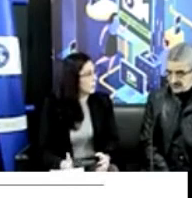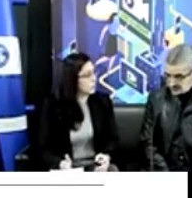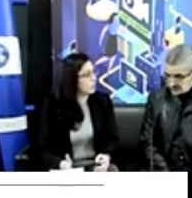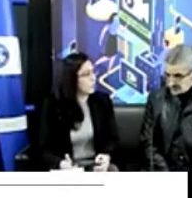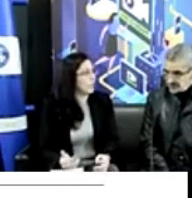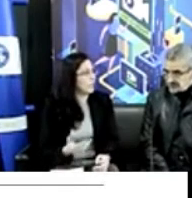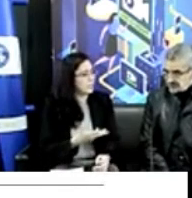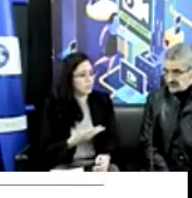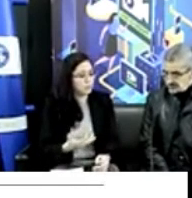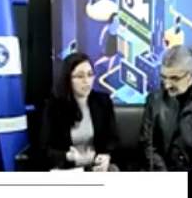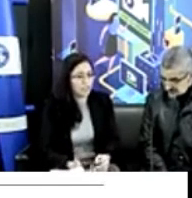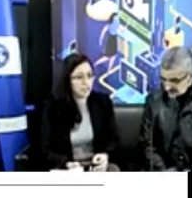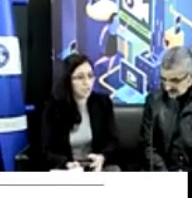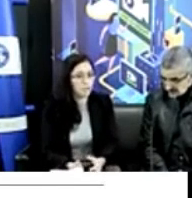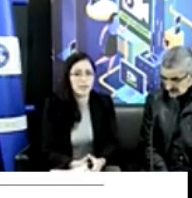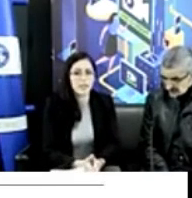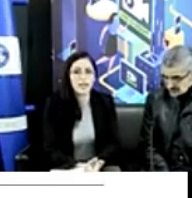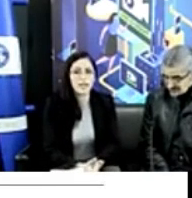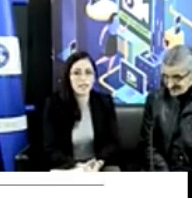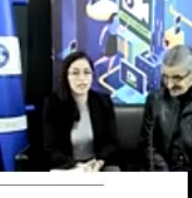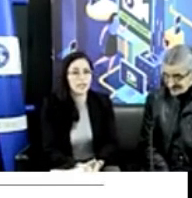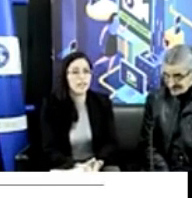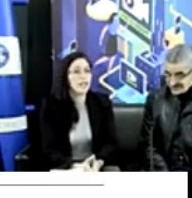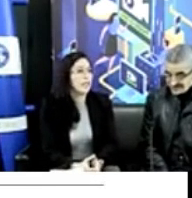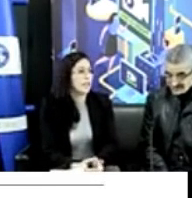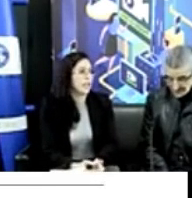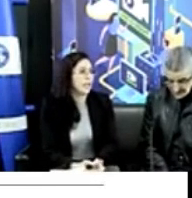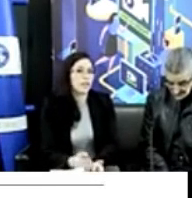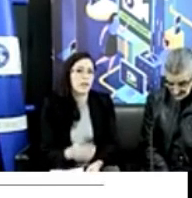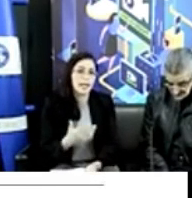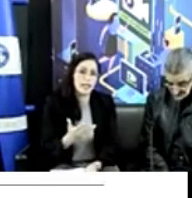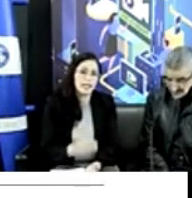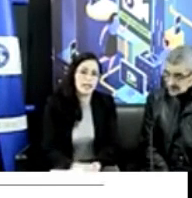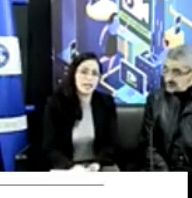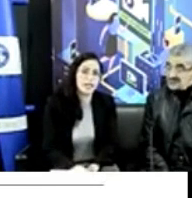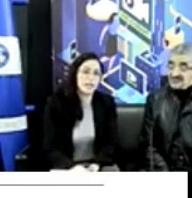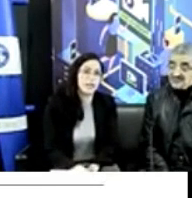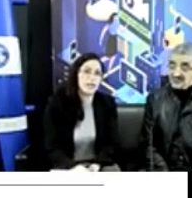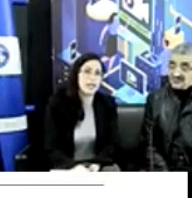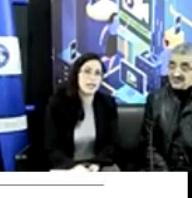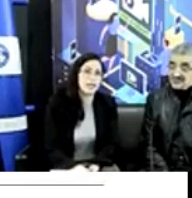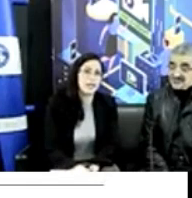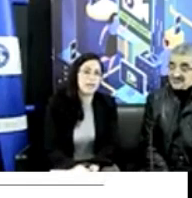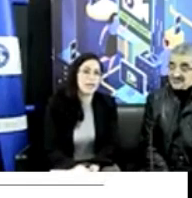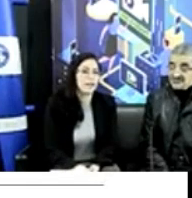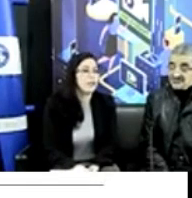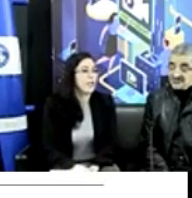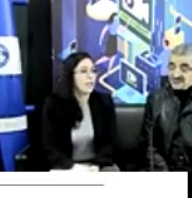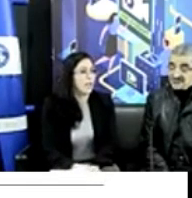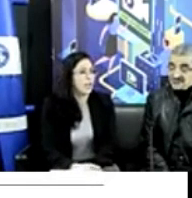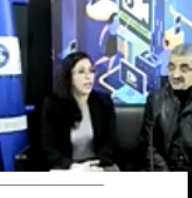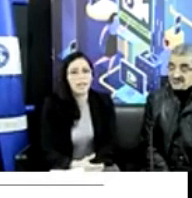bajo costo, que el Instituto para la Atención y Prevención de las Adicciones tiene a su alcance a todas las instituciones que nos están